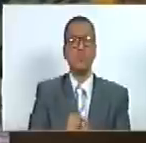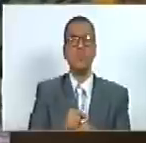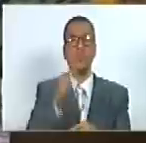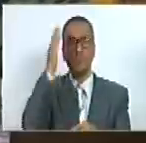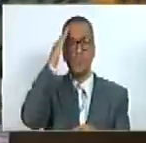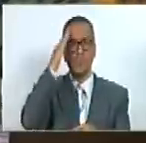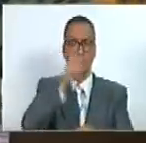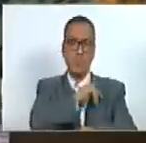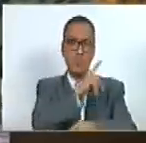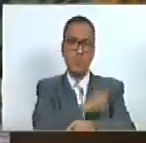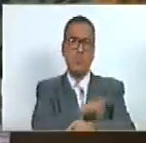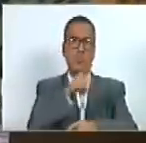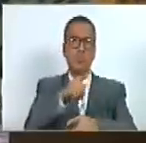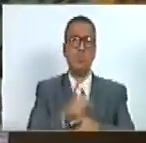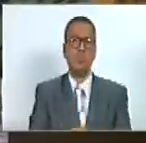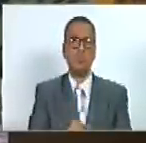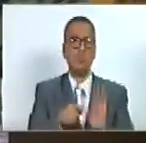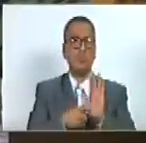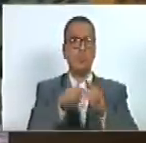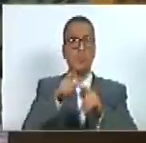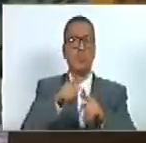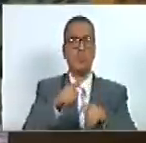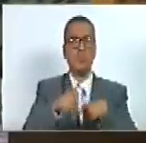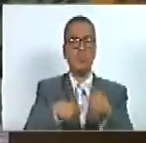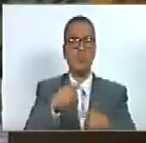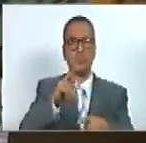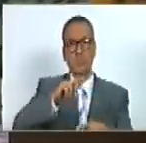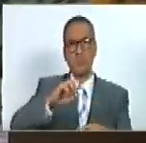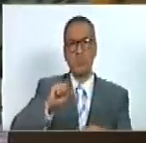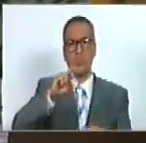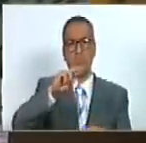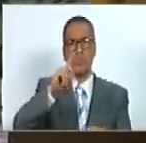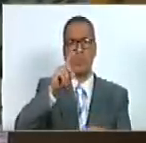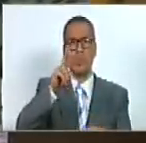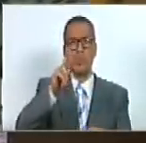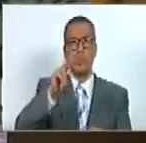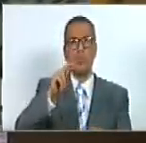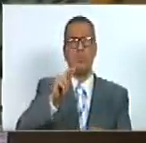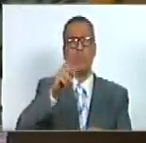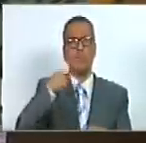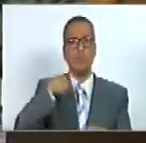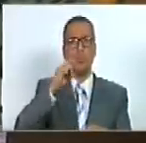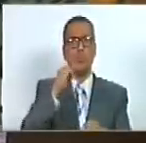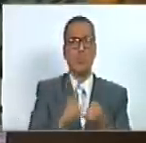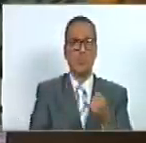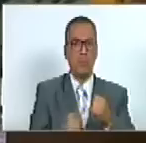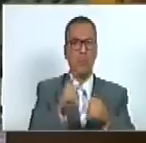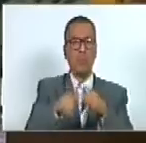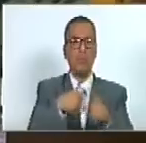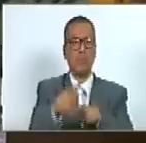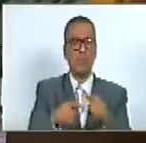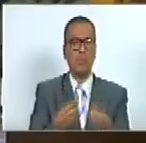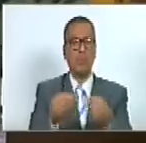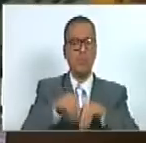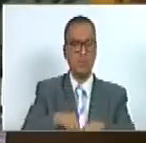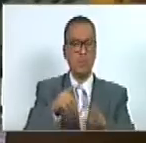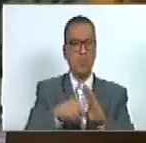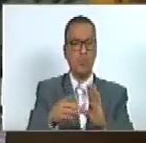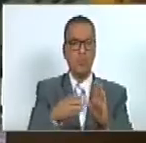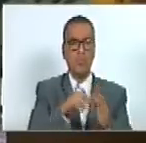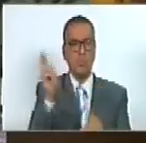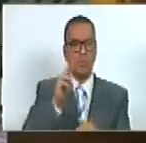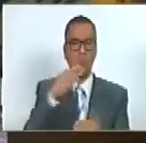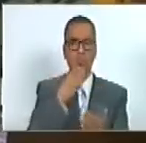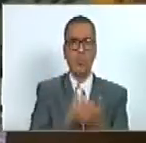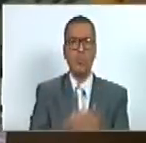vamos a fortalecer, vamos a dar las armas al Procurador General de la República para que continúe defendiendo los bienes y los activos de la República.